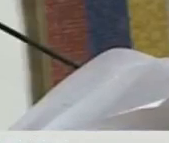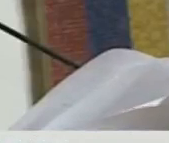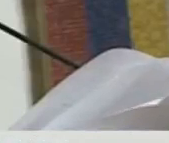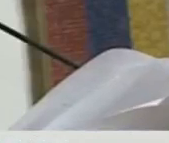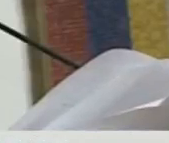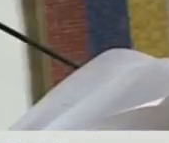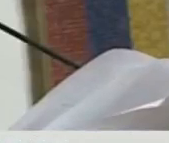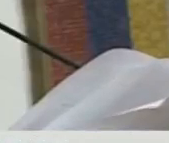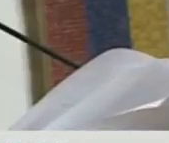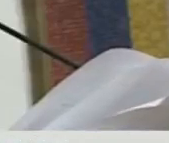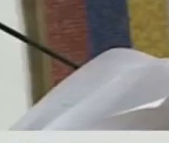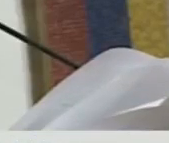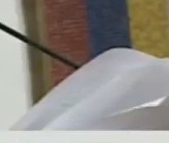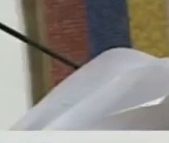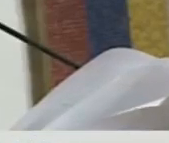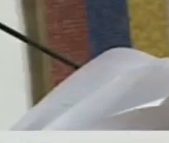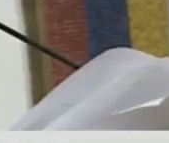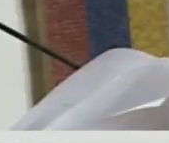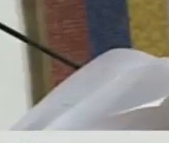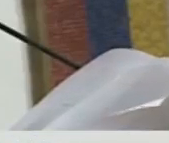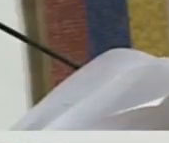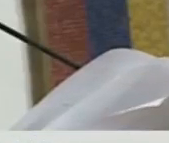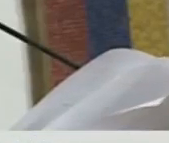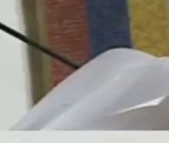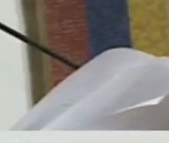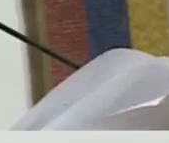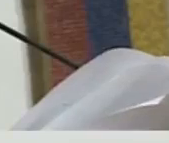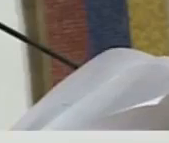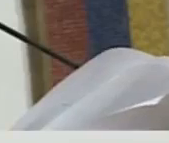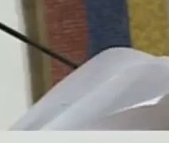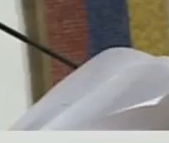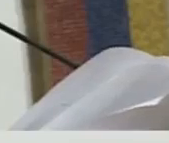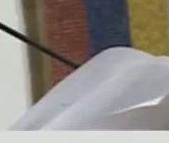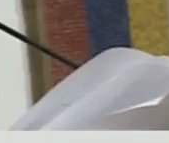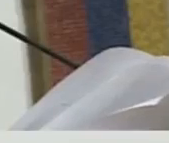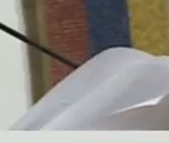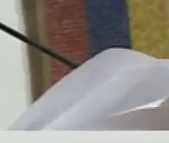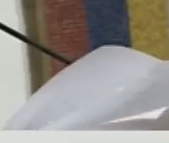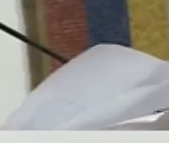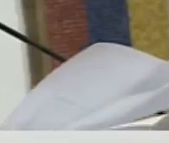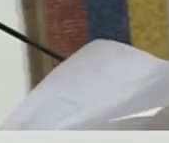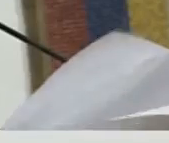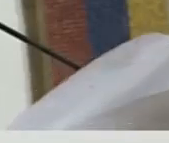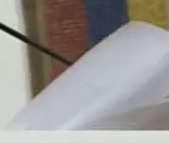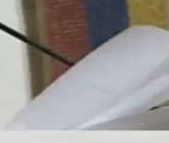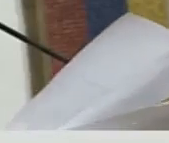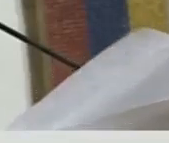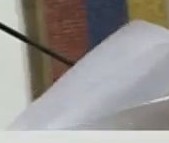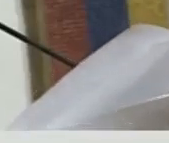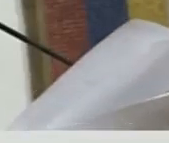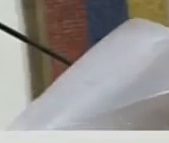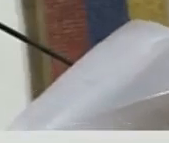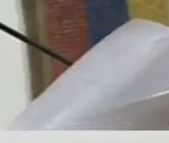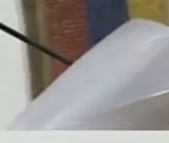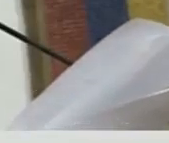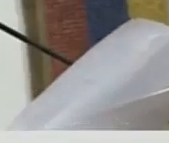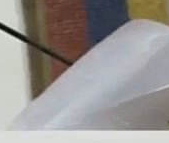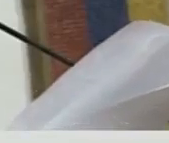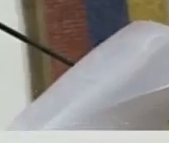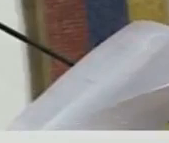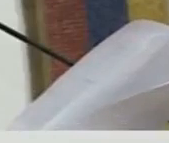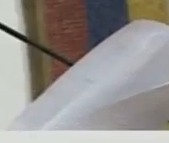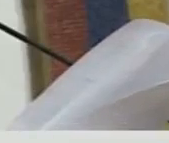al diputado a participar en la reunión de dicha comisión y ordenó informar a la plenaria las iniciativas que de allí